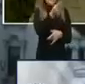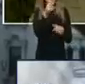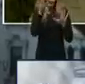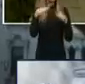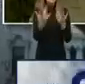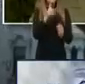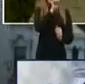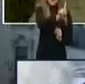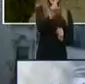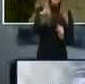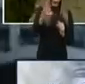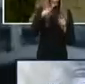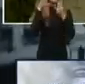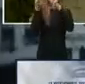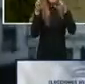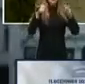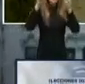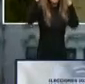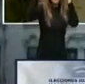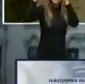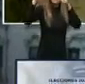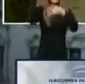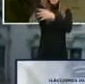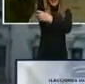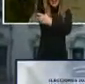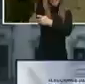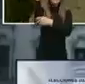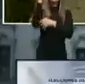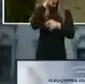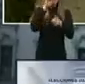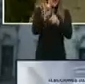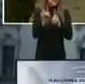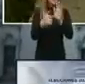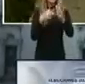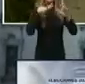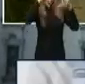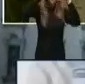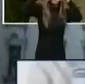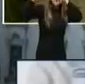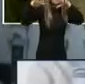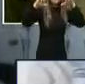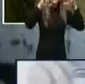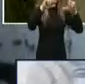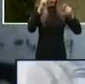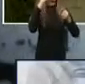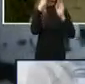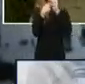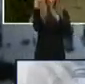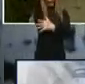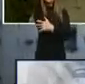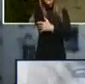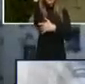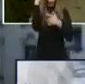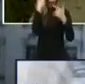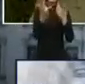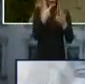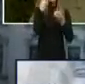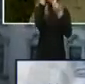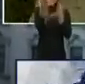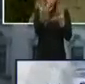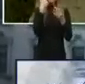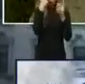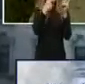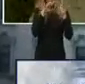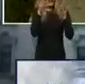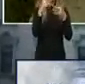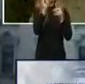está en este lugar. Se están tomando hasta fotografías acá con la bandera, es lo que les estoy describiendo un poco de lo que